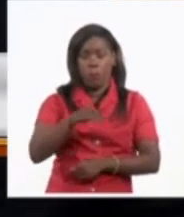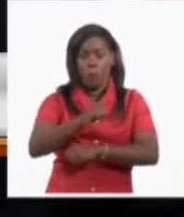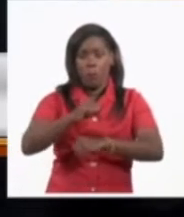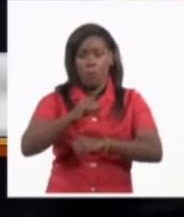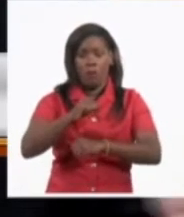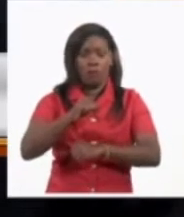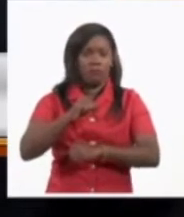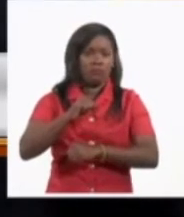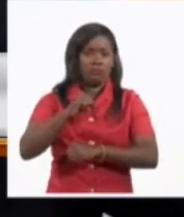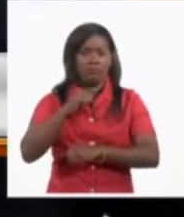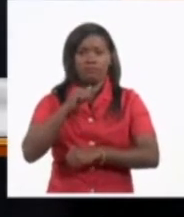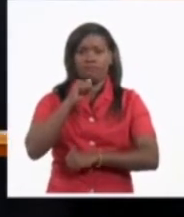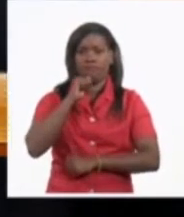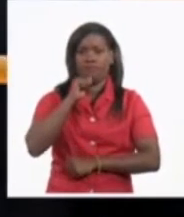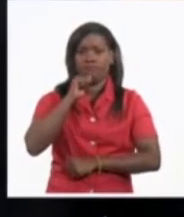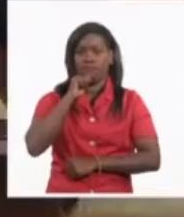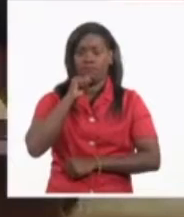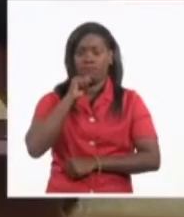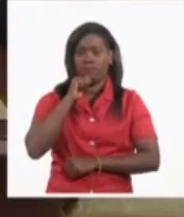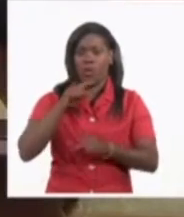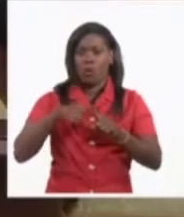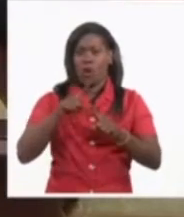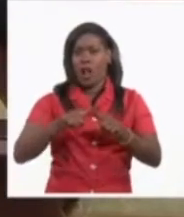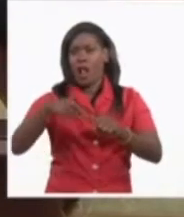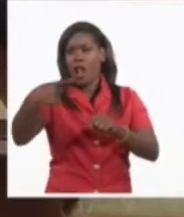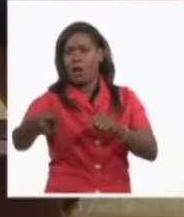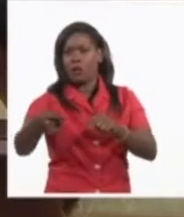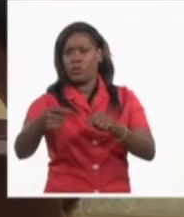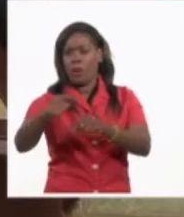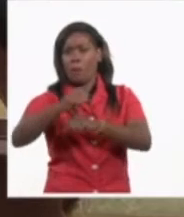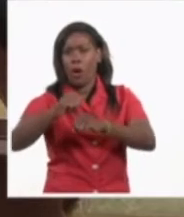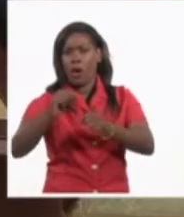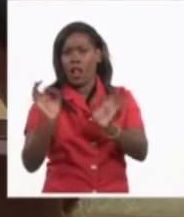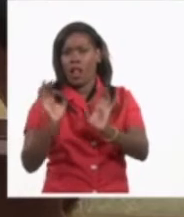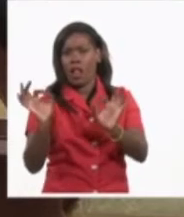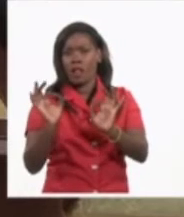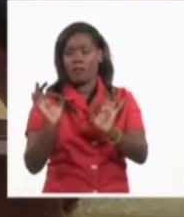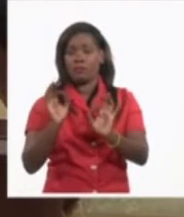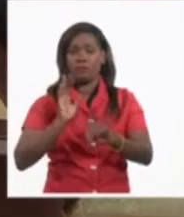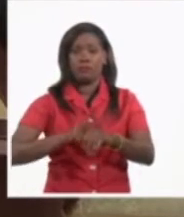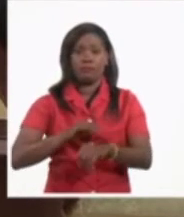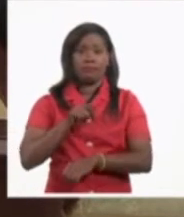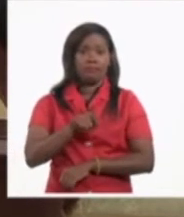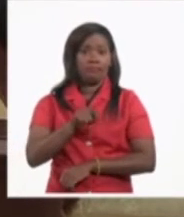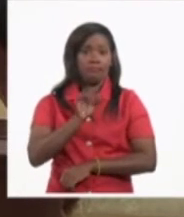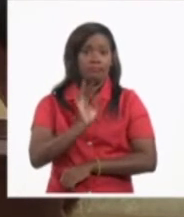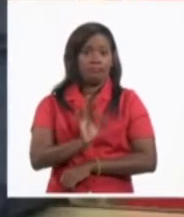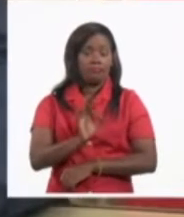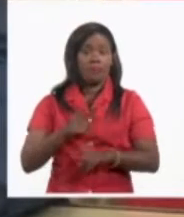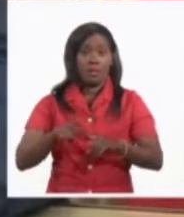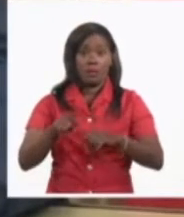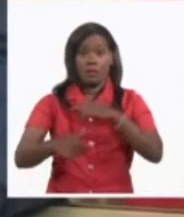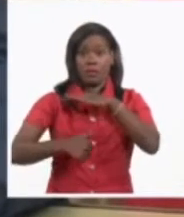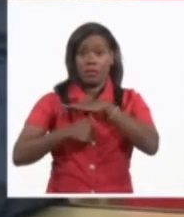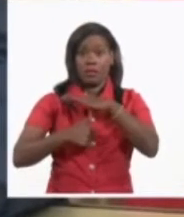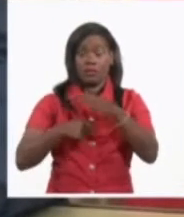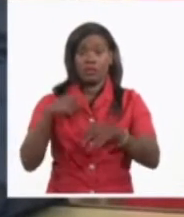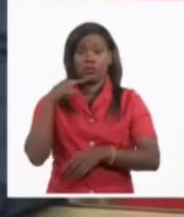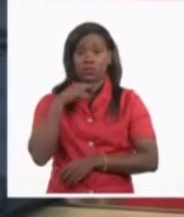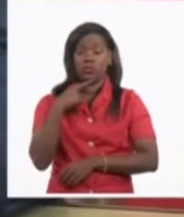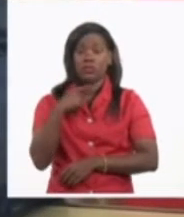a 70 kilómetros de distancia? En una conversación con su par de Turquía, el presidente de Rusia tachó del